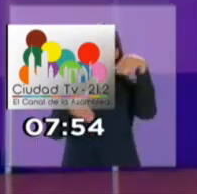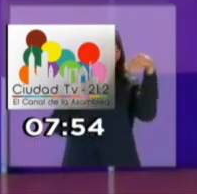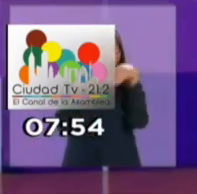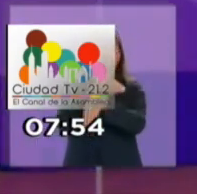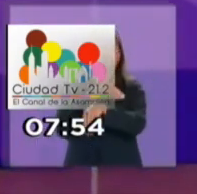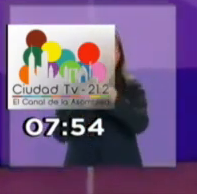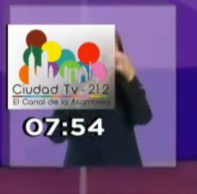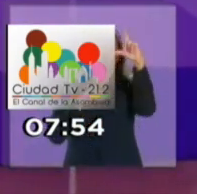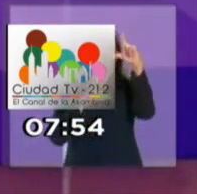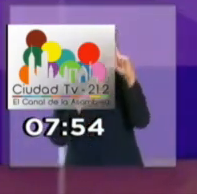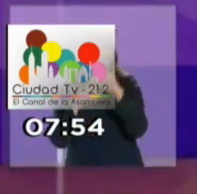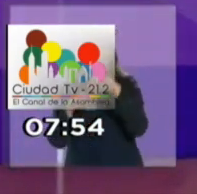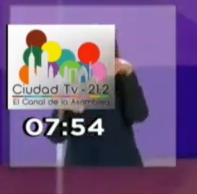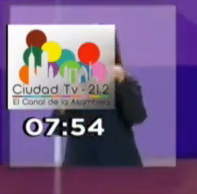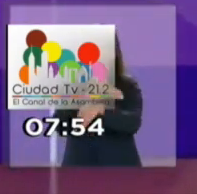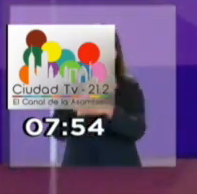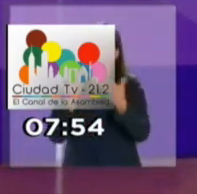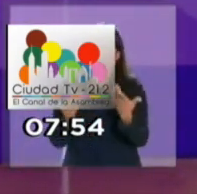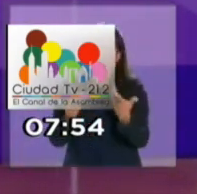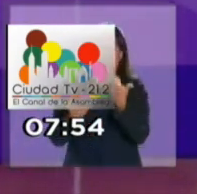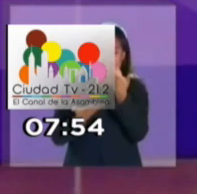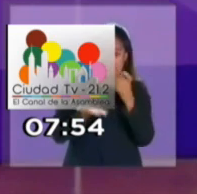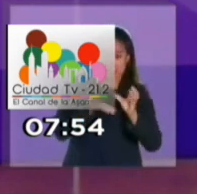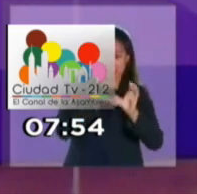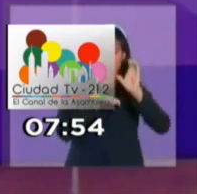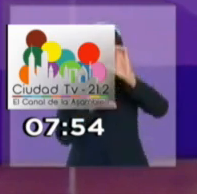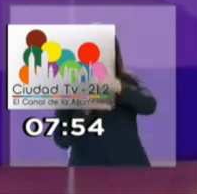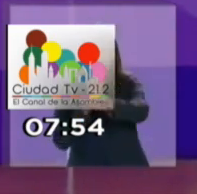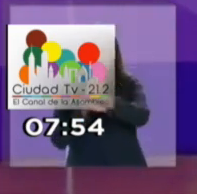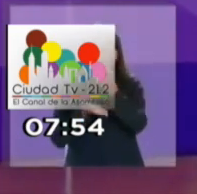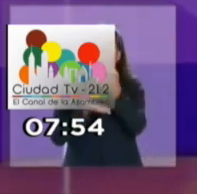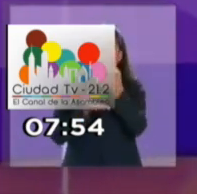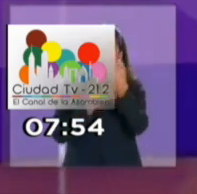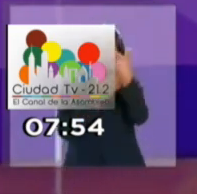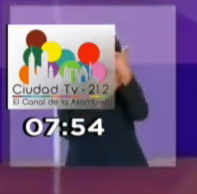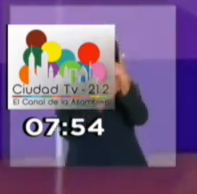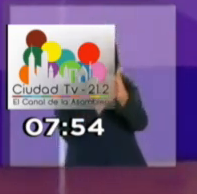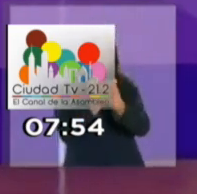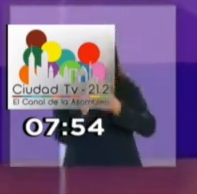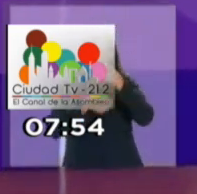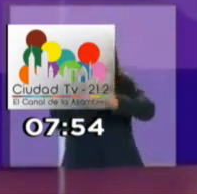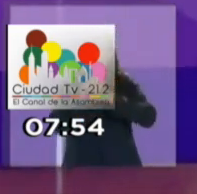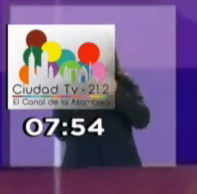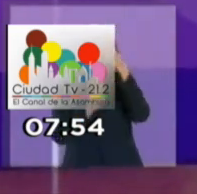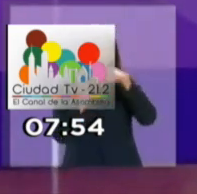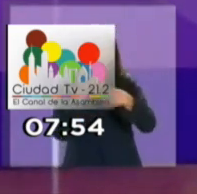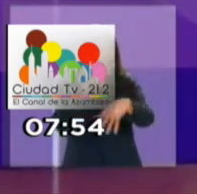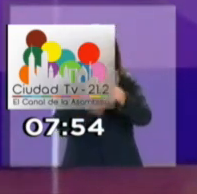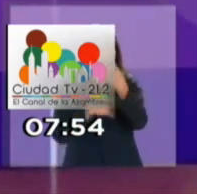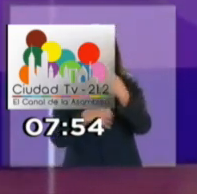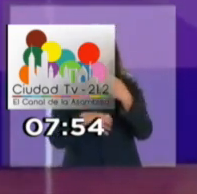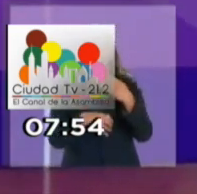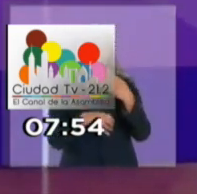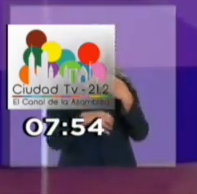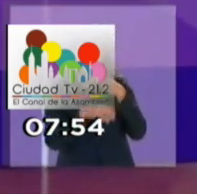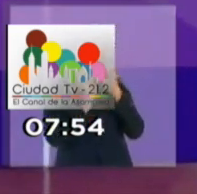la falta de inversión privada cuando fue jefe de gobierno. Y este respondió enseñando y luego